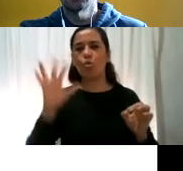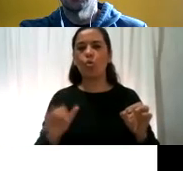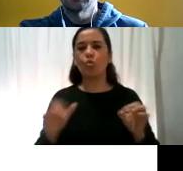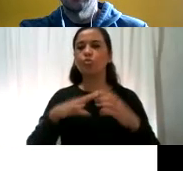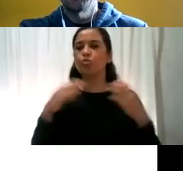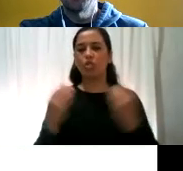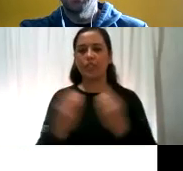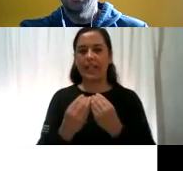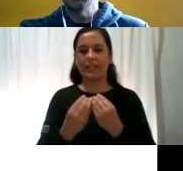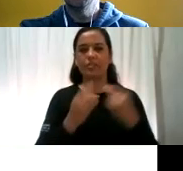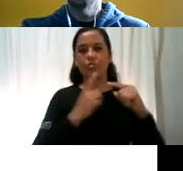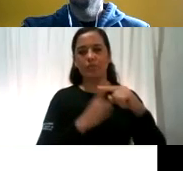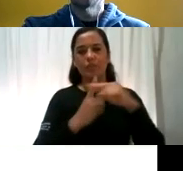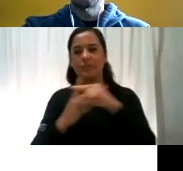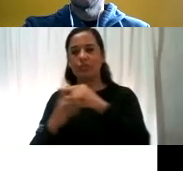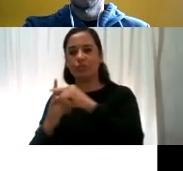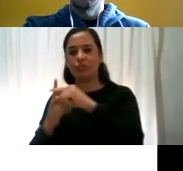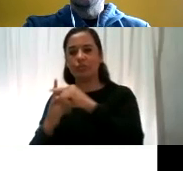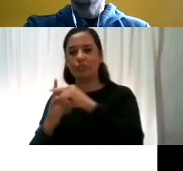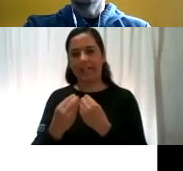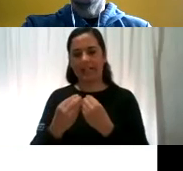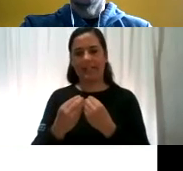83,33% de L.